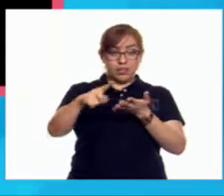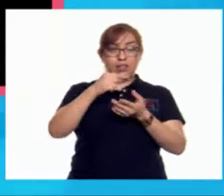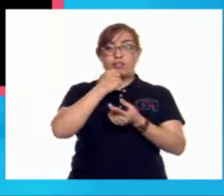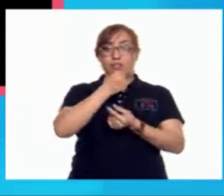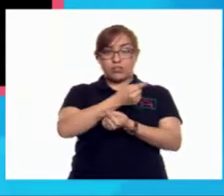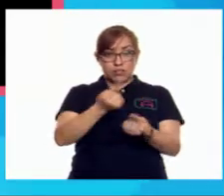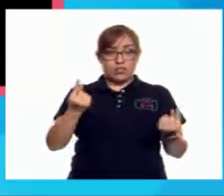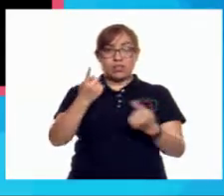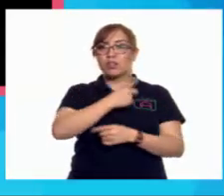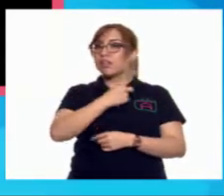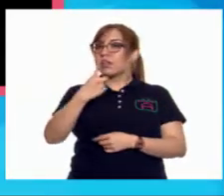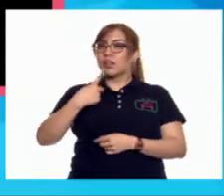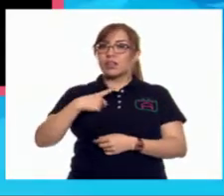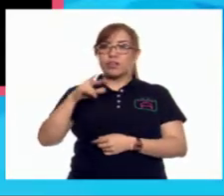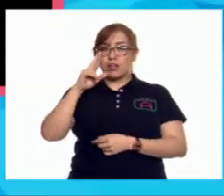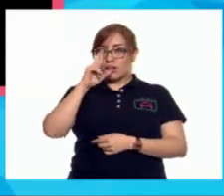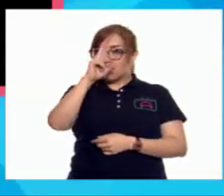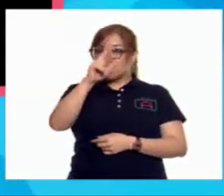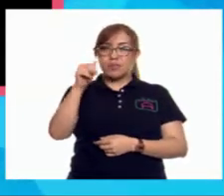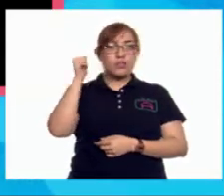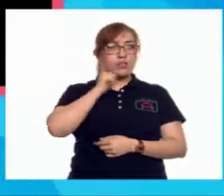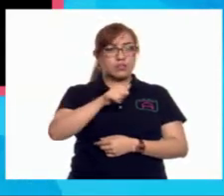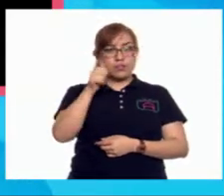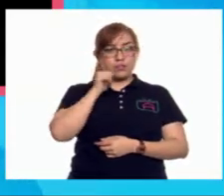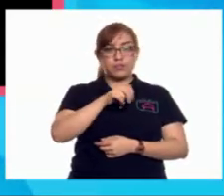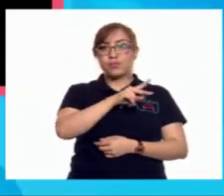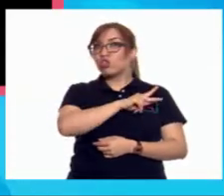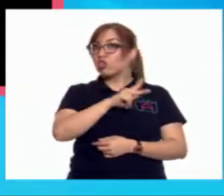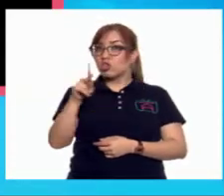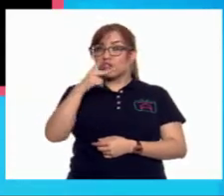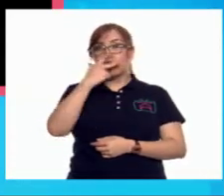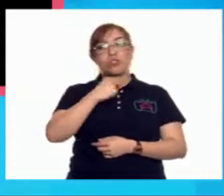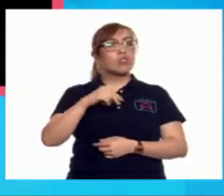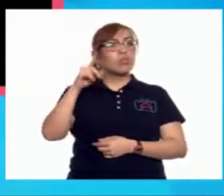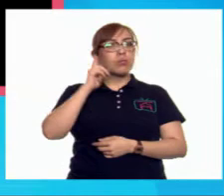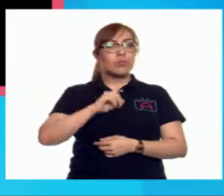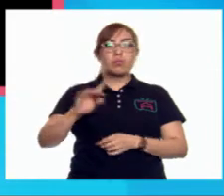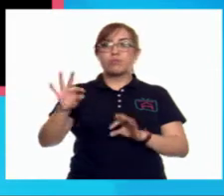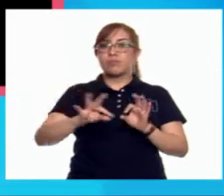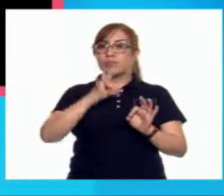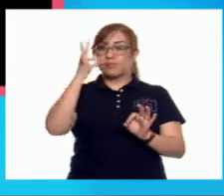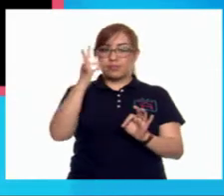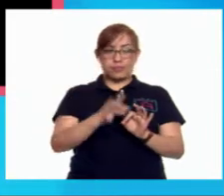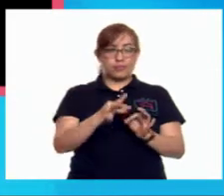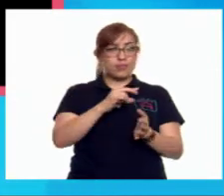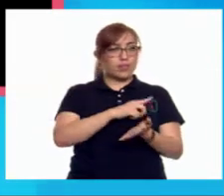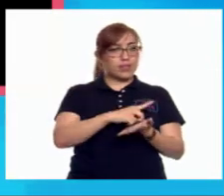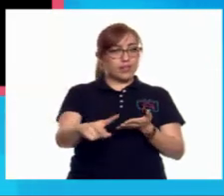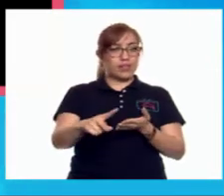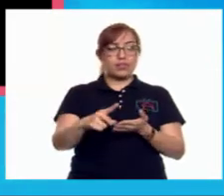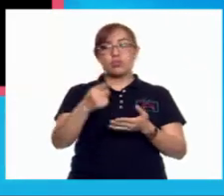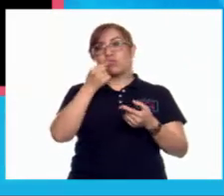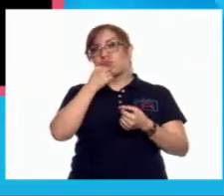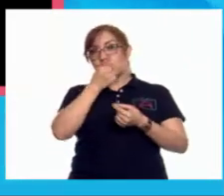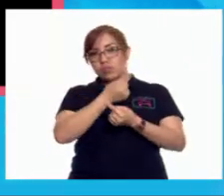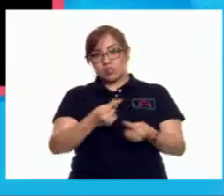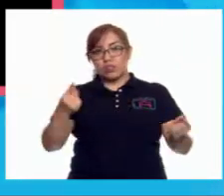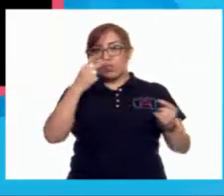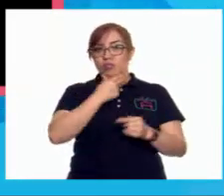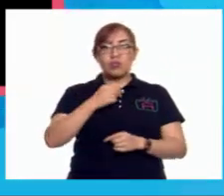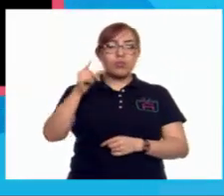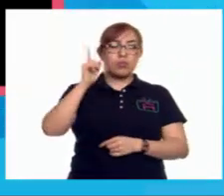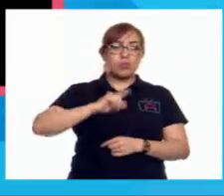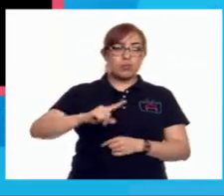sean respetados siempre. Todas y todos cumpliremos y haremos cumplir los derechos de las niñas, niños